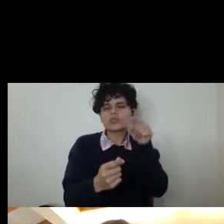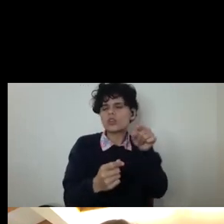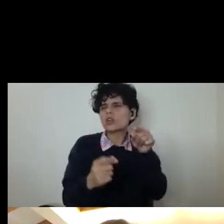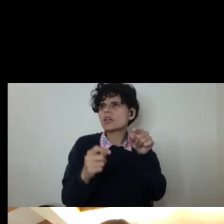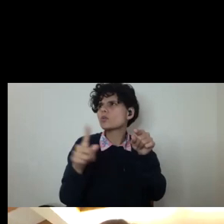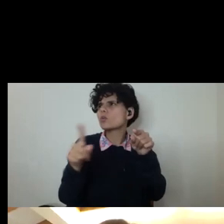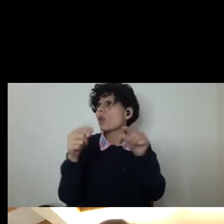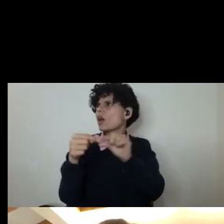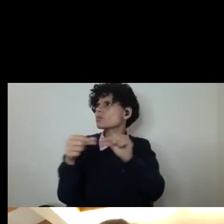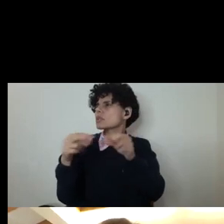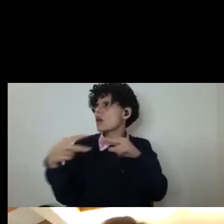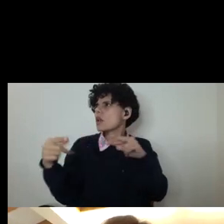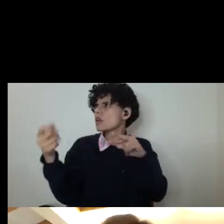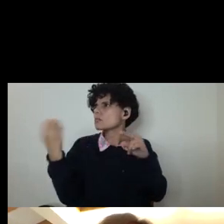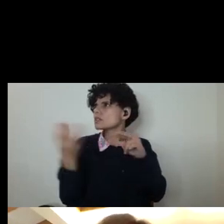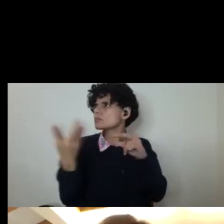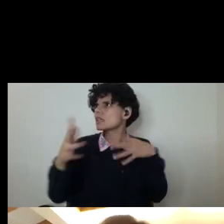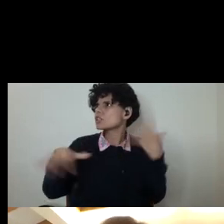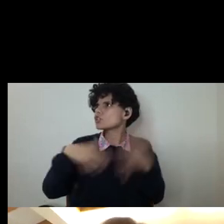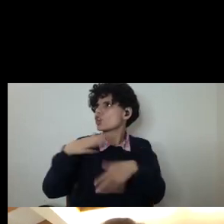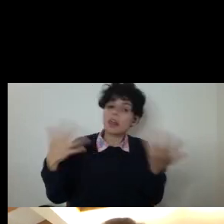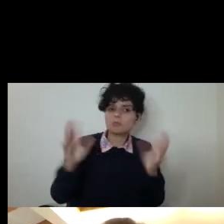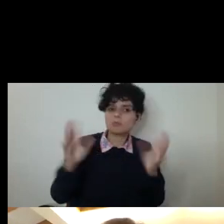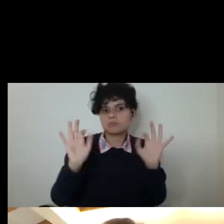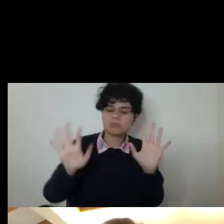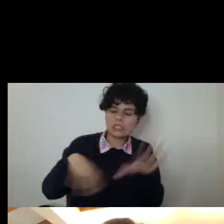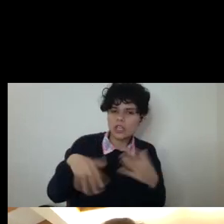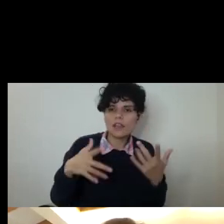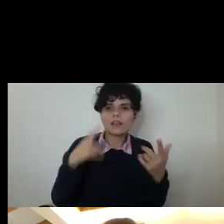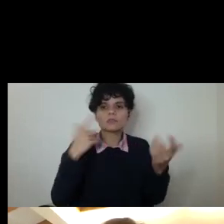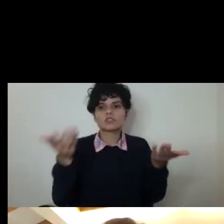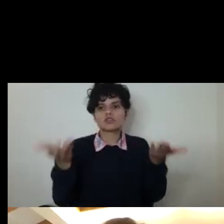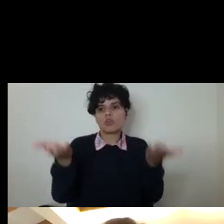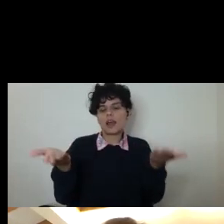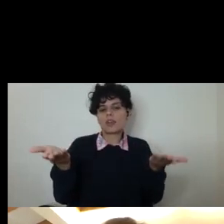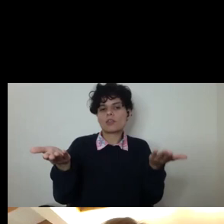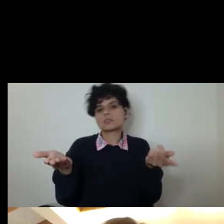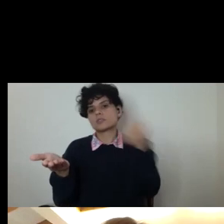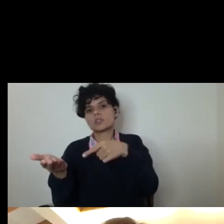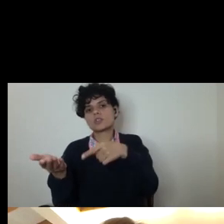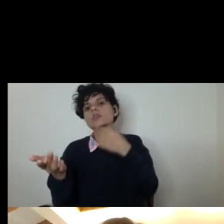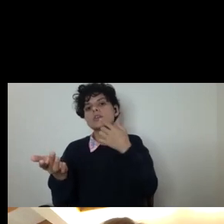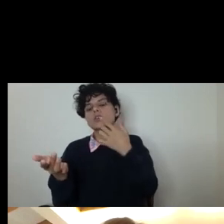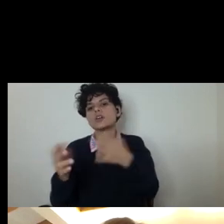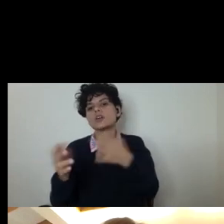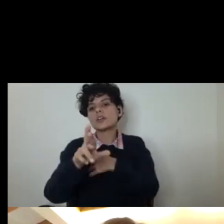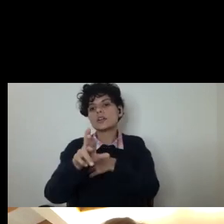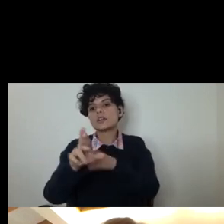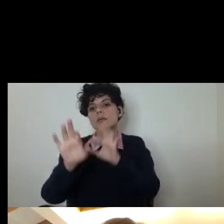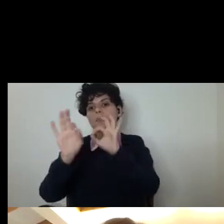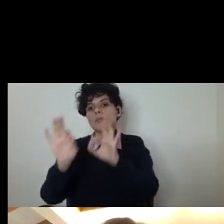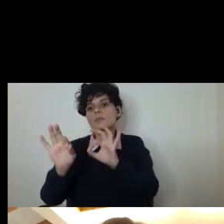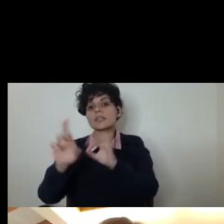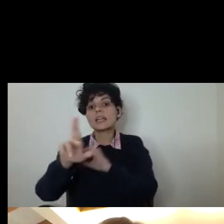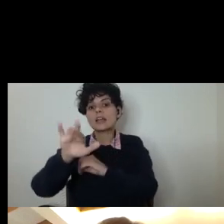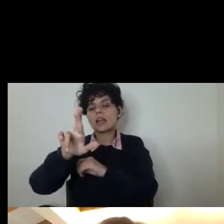scramble, que está desordenada, por llamarlo de alguna manera, ¿no?, comparado con los que son inyectados con la secuencia que baja la expresión de